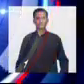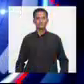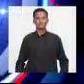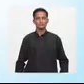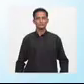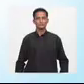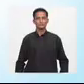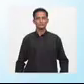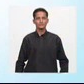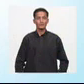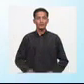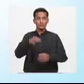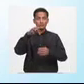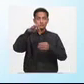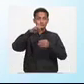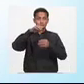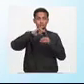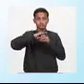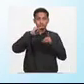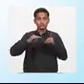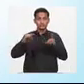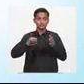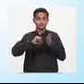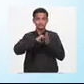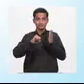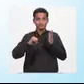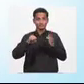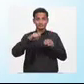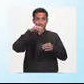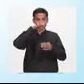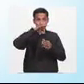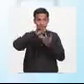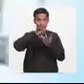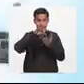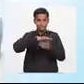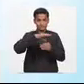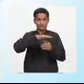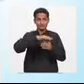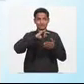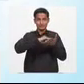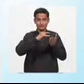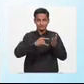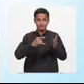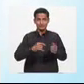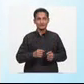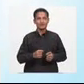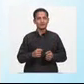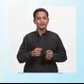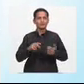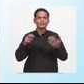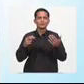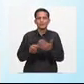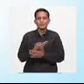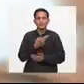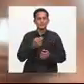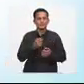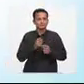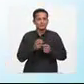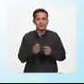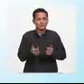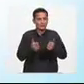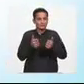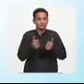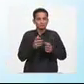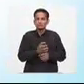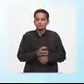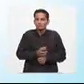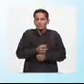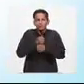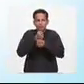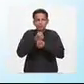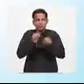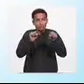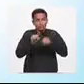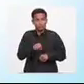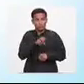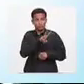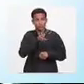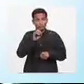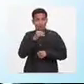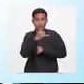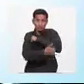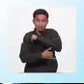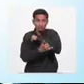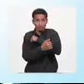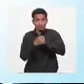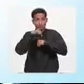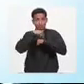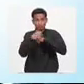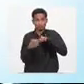electoral el voto electrónico es moderno con tecnología de Última Generación están seguro que en más